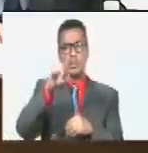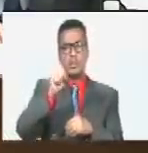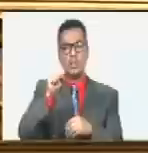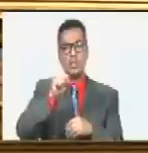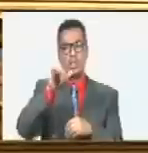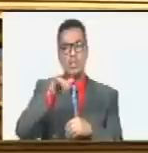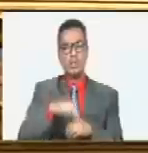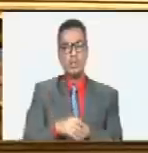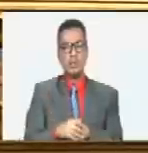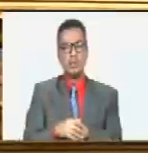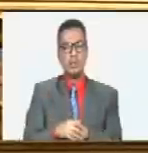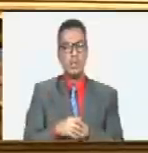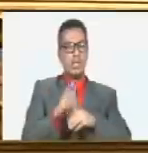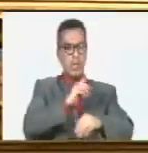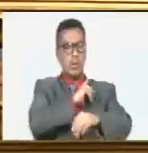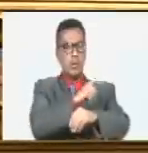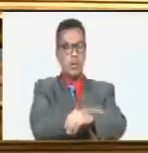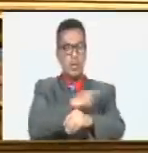el poder electoral,